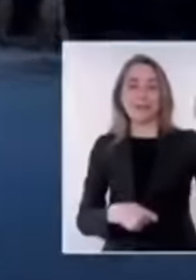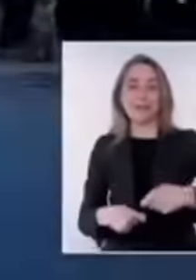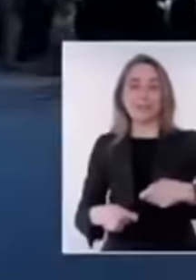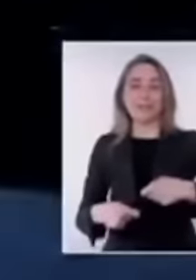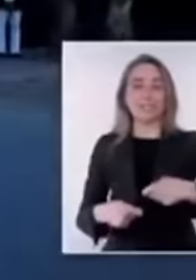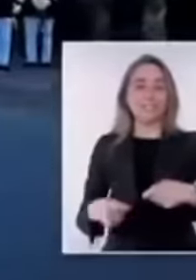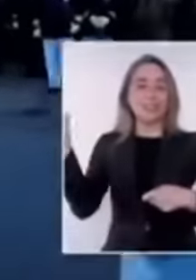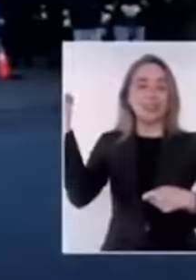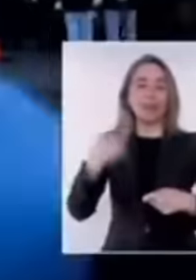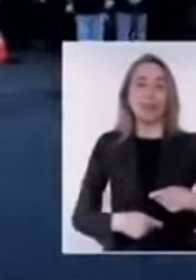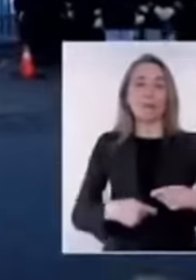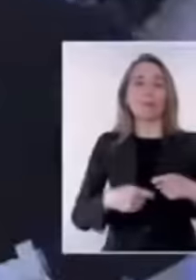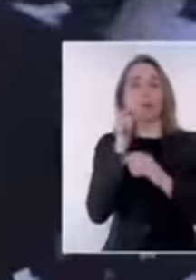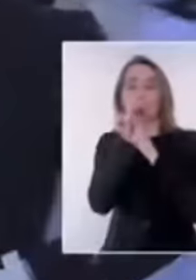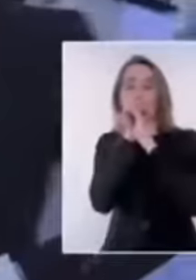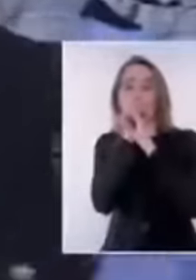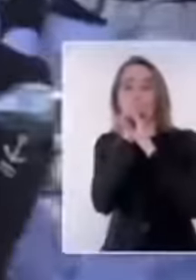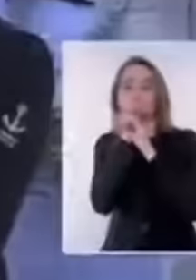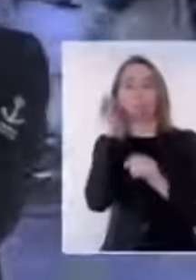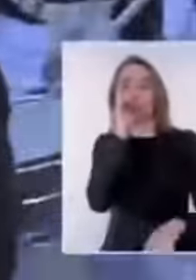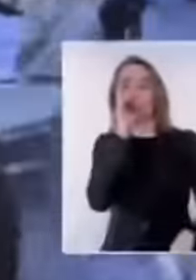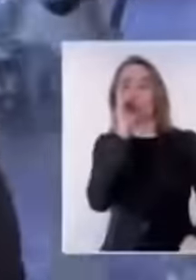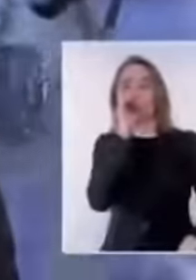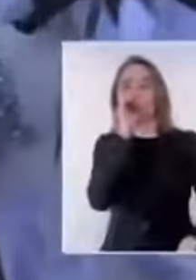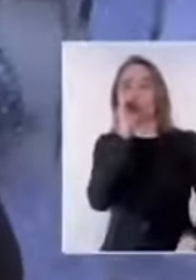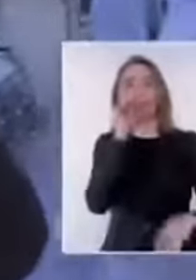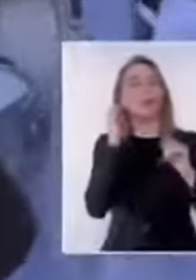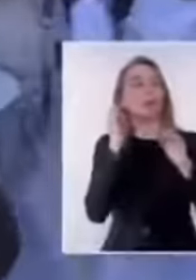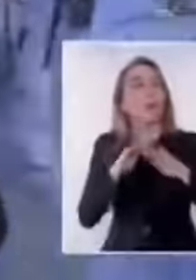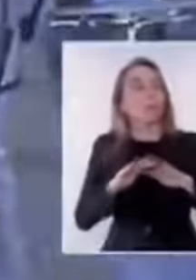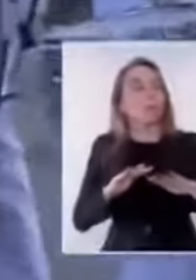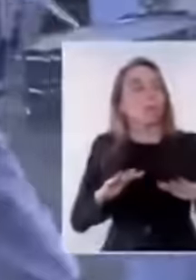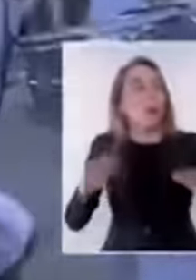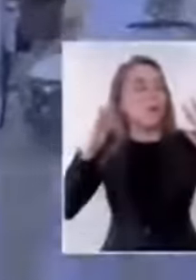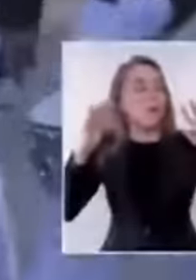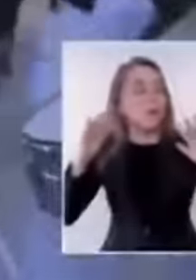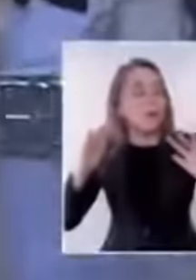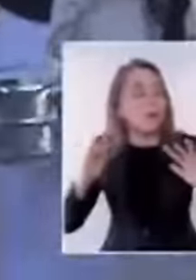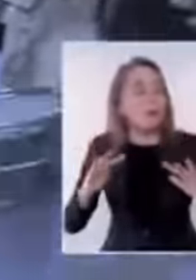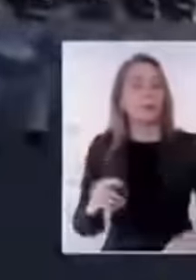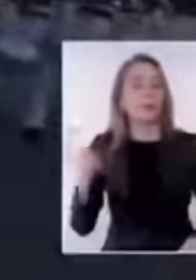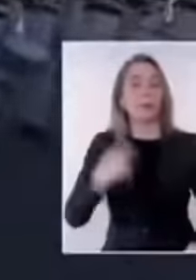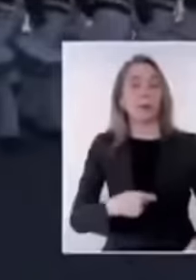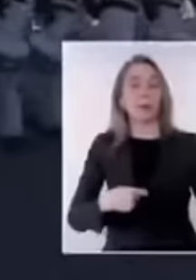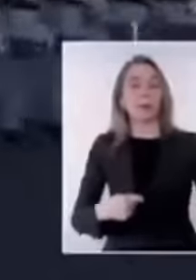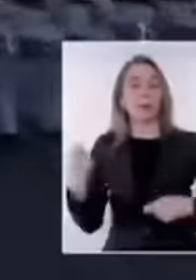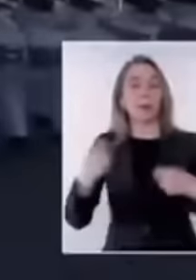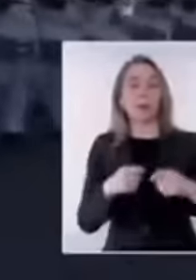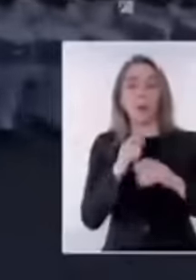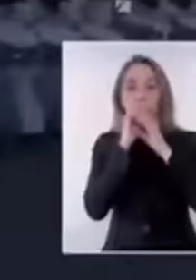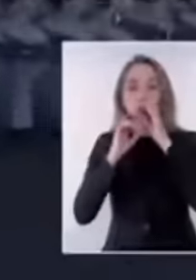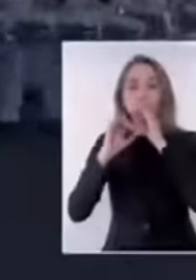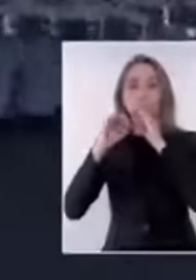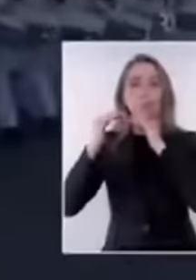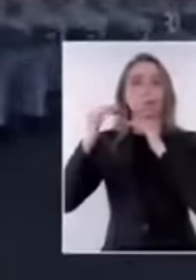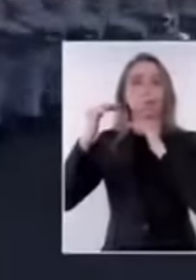adentro. Y son tres personas, ya las tengo miradas. Igual está bien, cada cual hace lo que puede y lo que